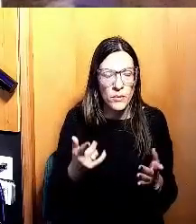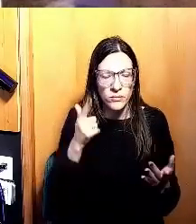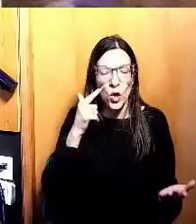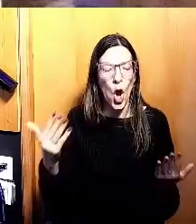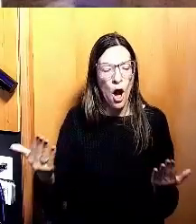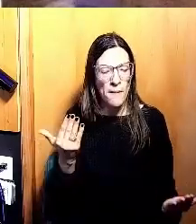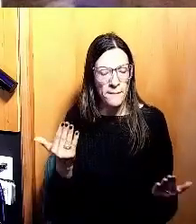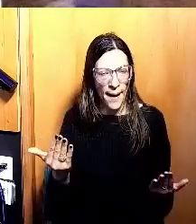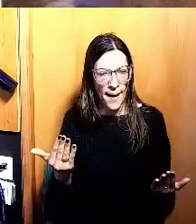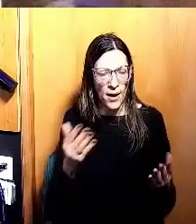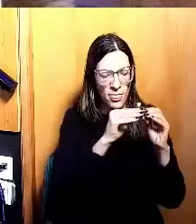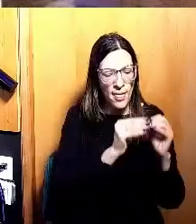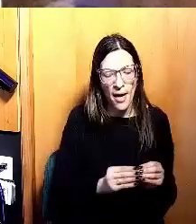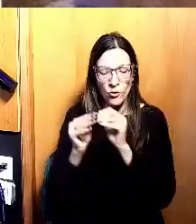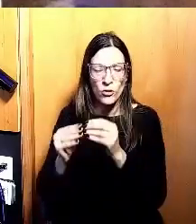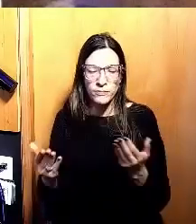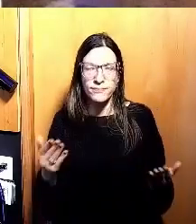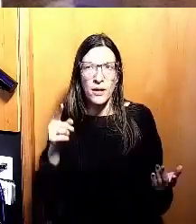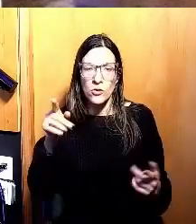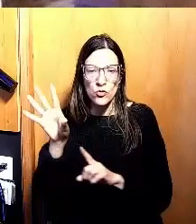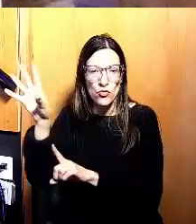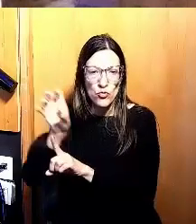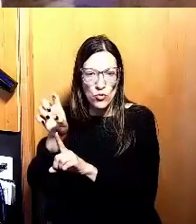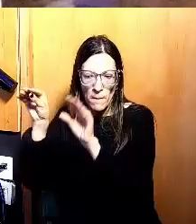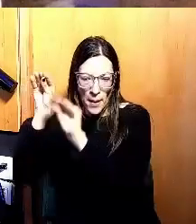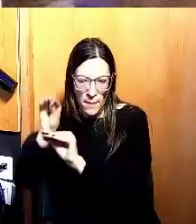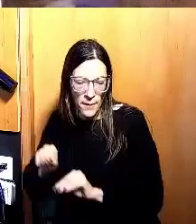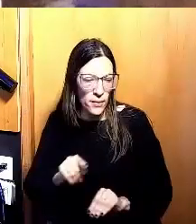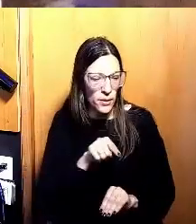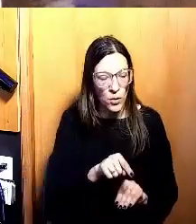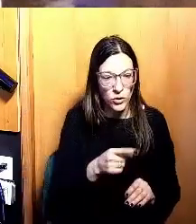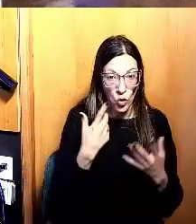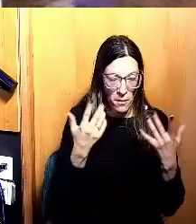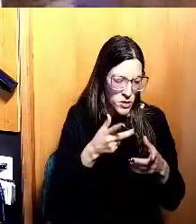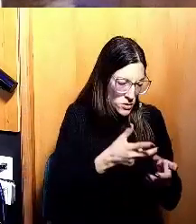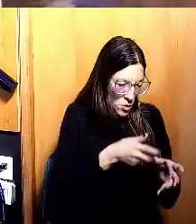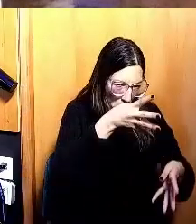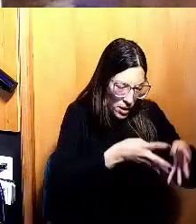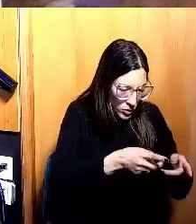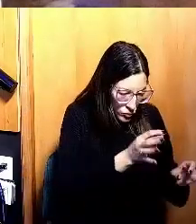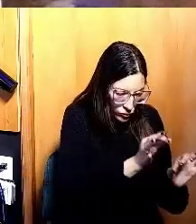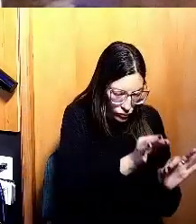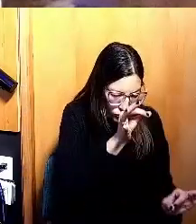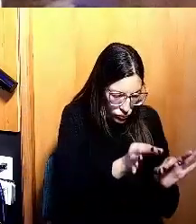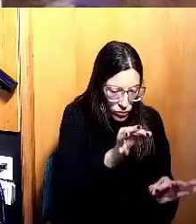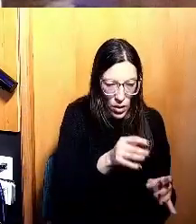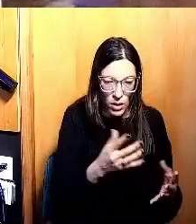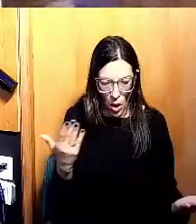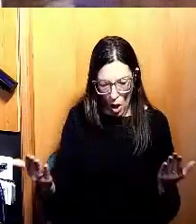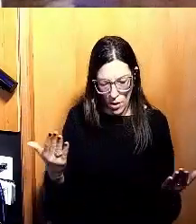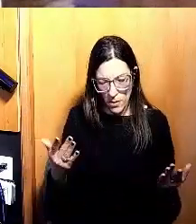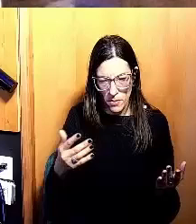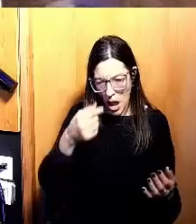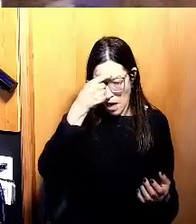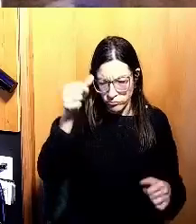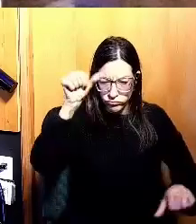correlación de datos entre los datos del satélite, en los datos del espectroradiómetro y los datos que nos da el laboratorio,